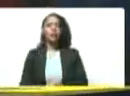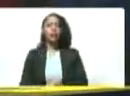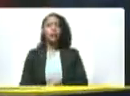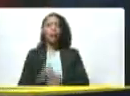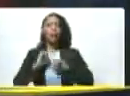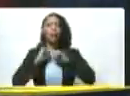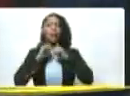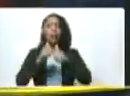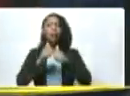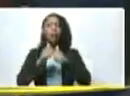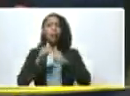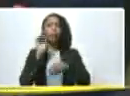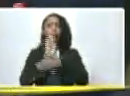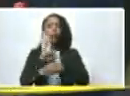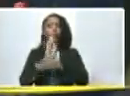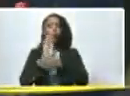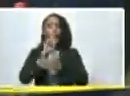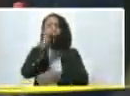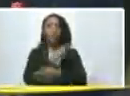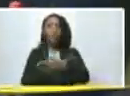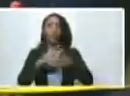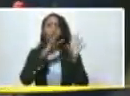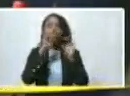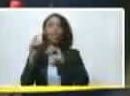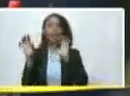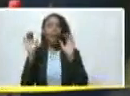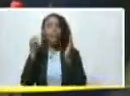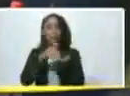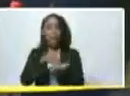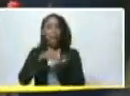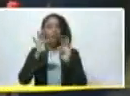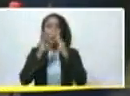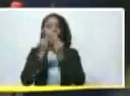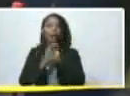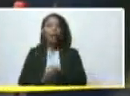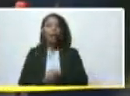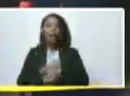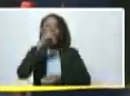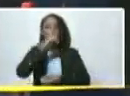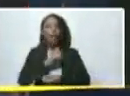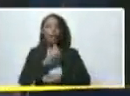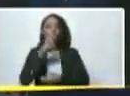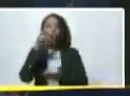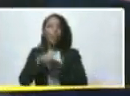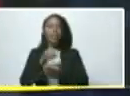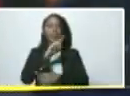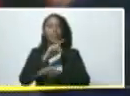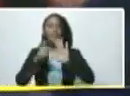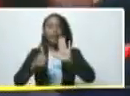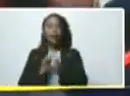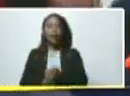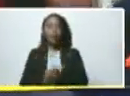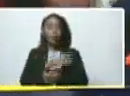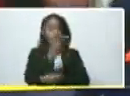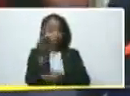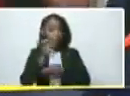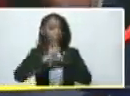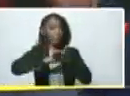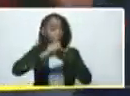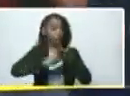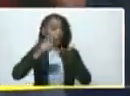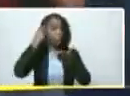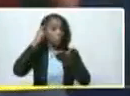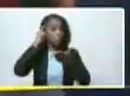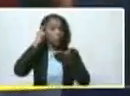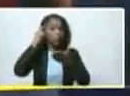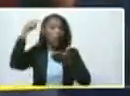Arrancamos protegiendo a 1.900.000 familias en el año 2016. Tomen nota. Y